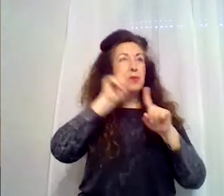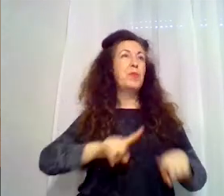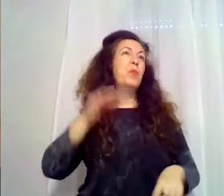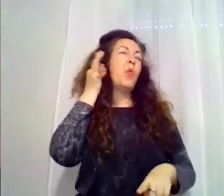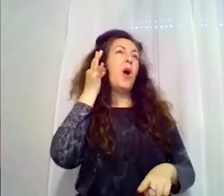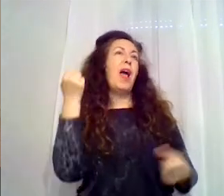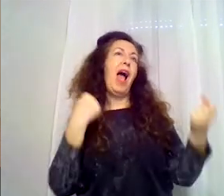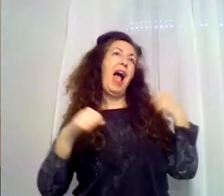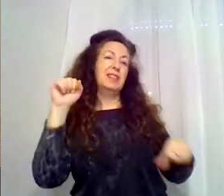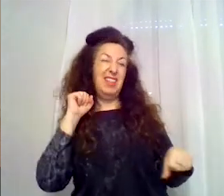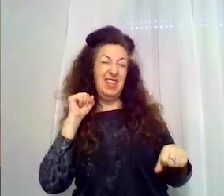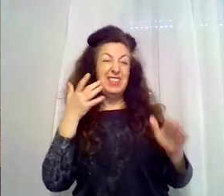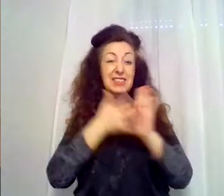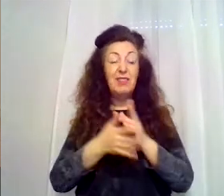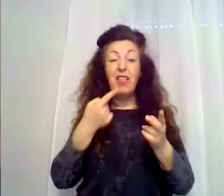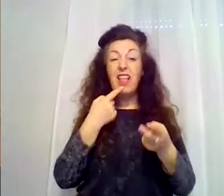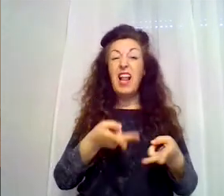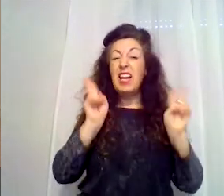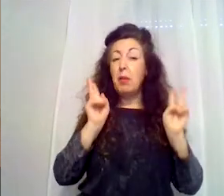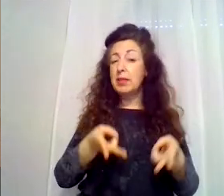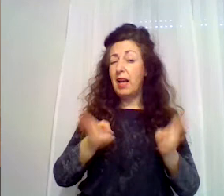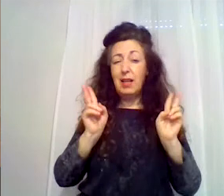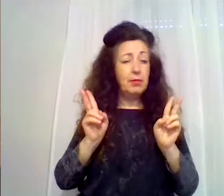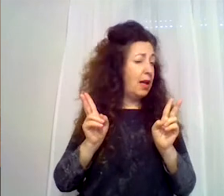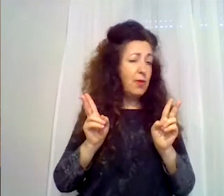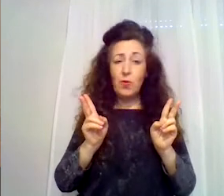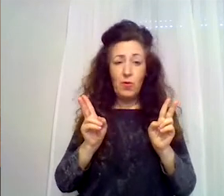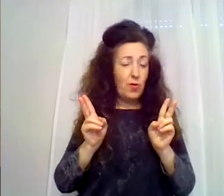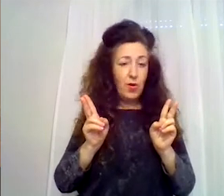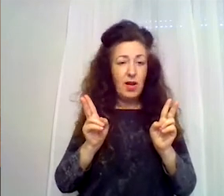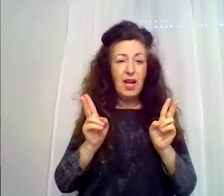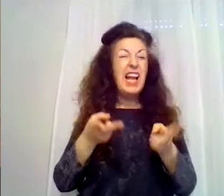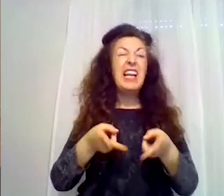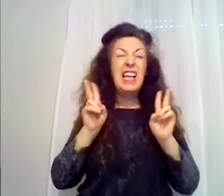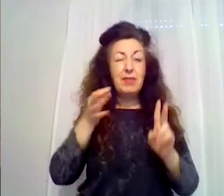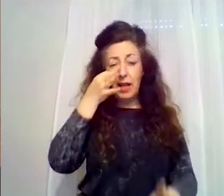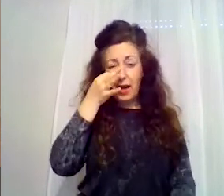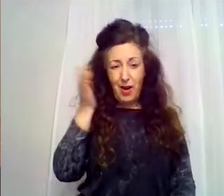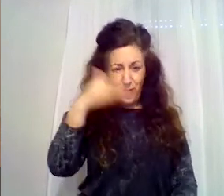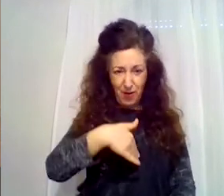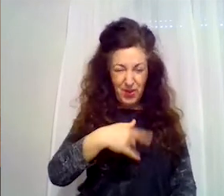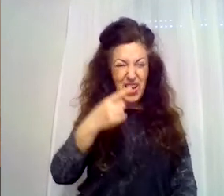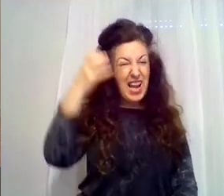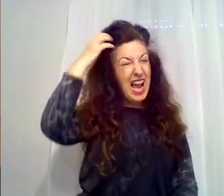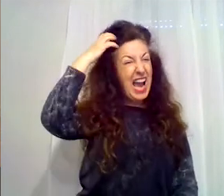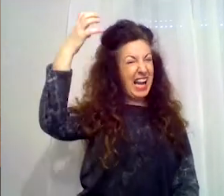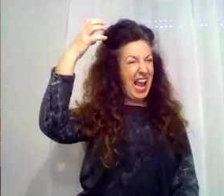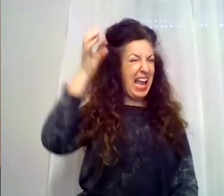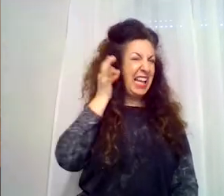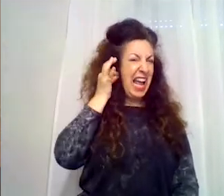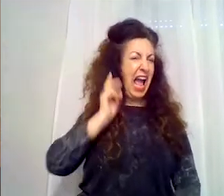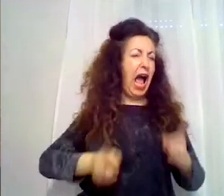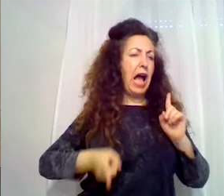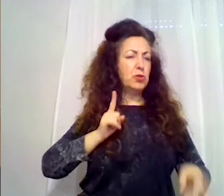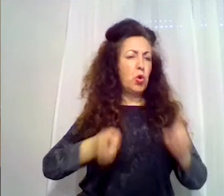a ser alguien, porque si no, a partir de un nivel socialmente bajo, en aquel tiempo no hubieran llegado a ninguna parte,